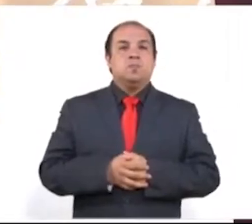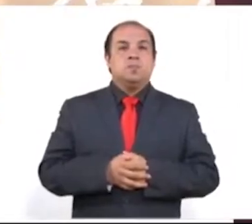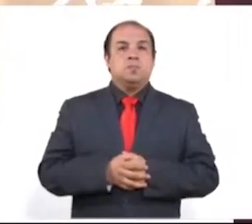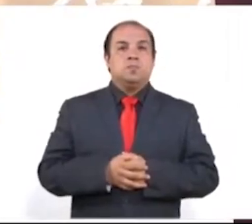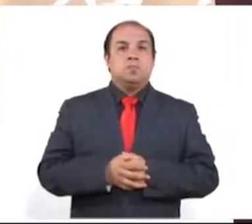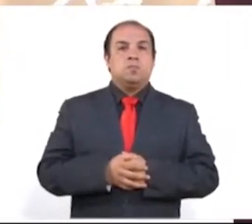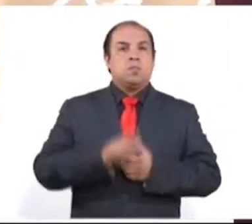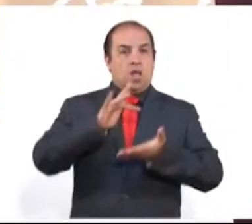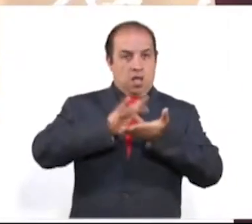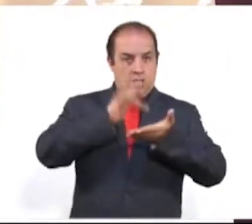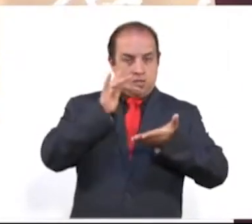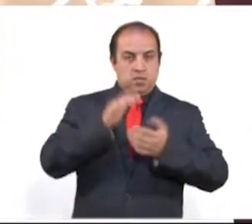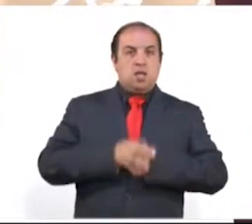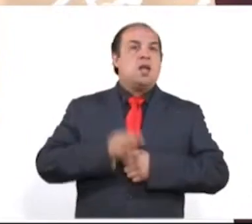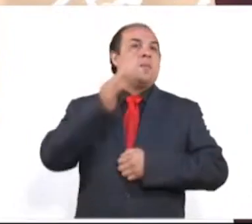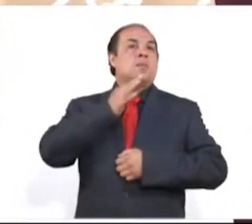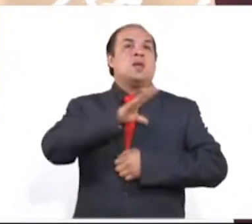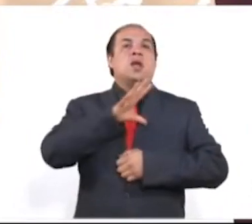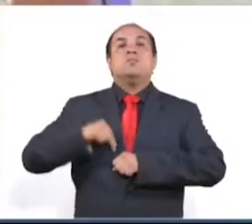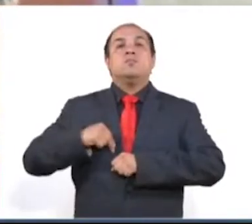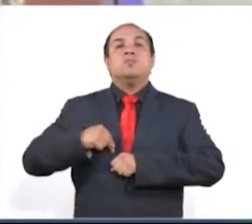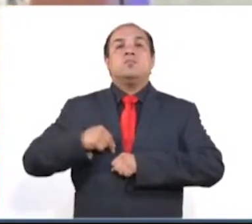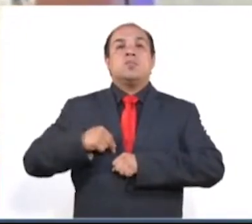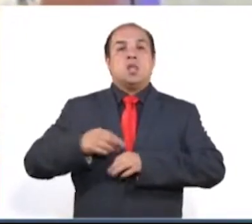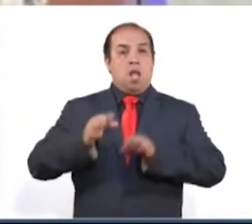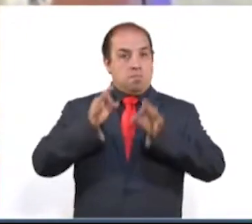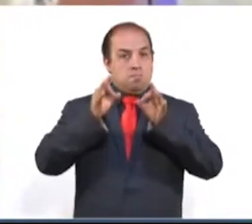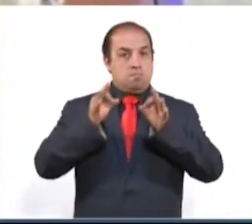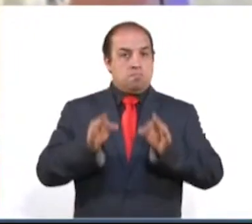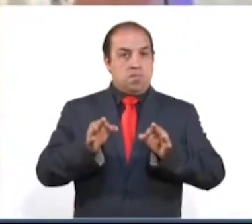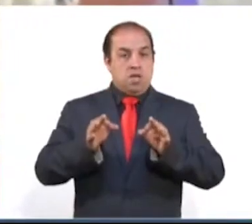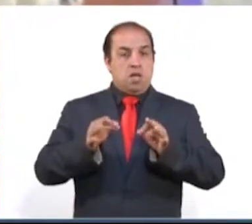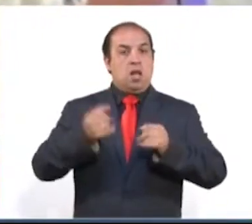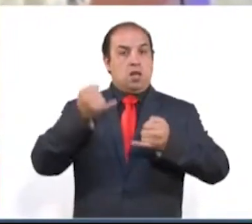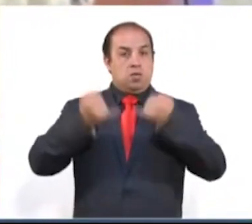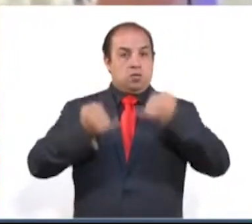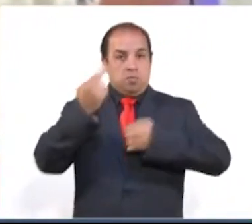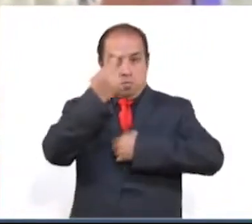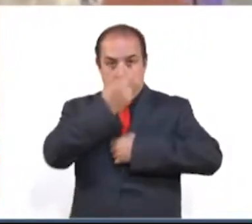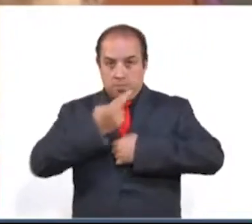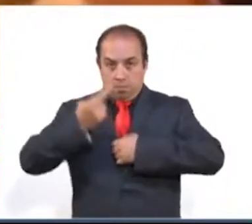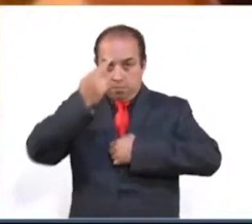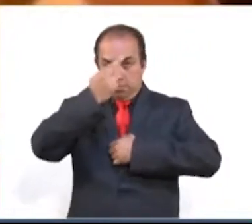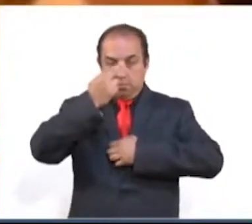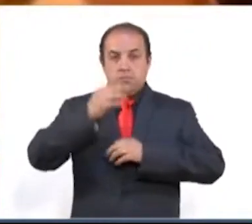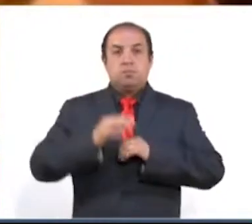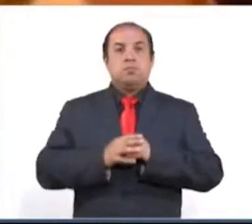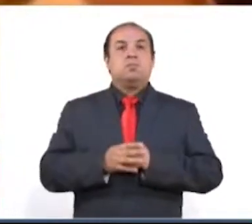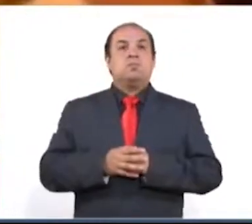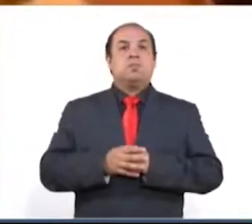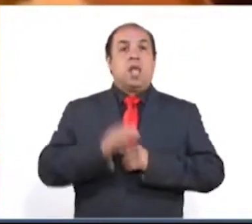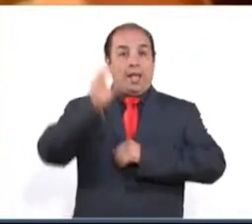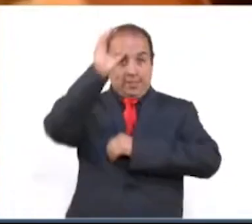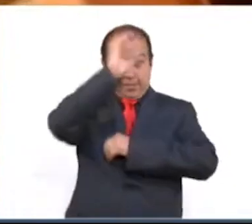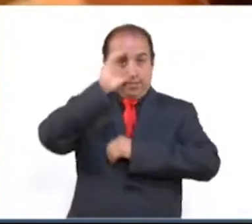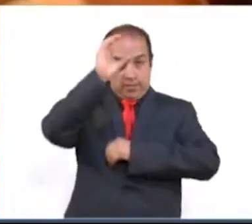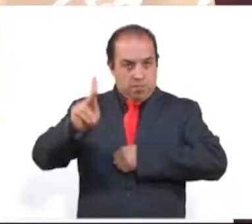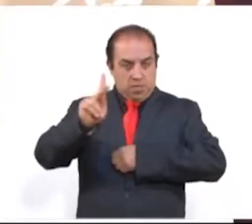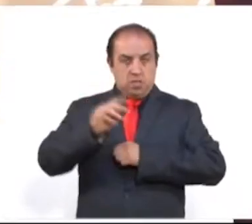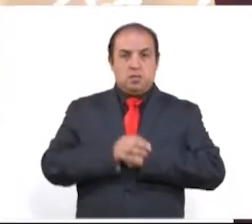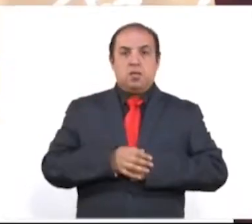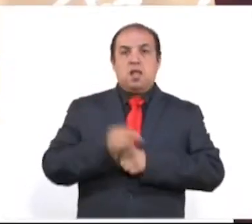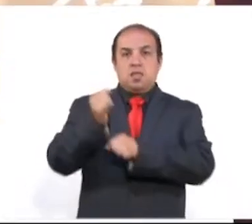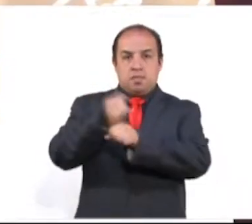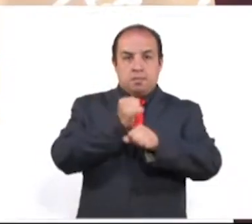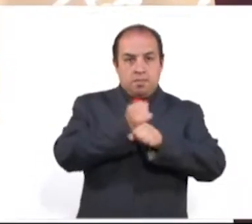condenó el hecho así como los feminicidios y acoso que el fiscal del Estado de Morelos Está tratando de tapar el caso por presuntos nexos con el feminicida